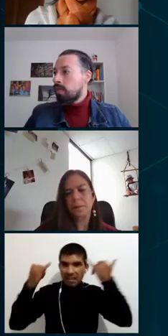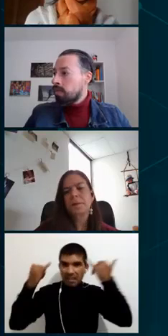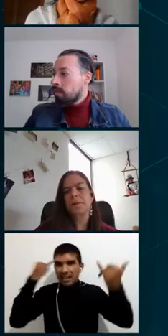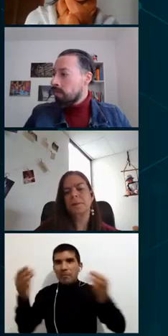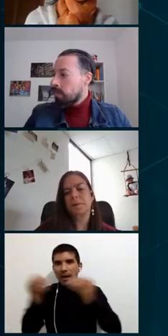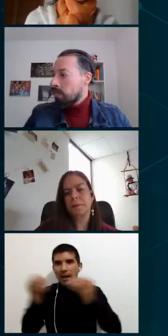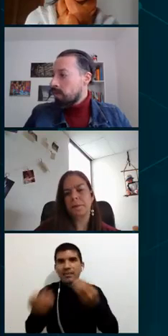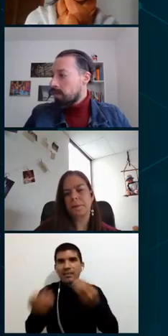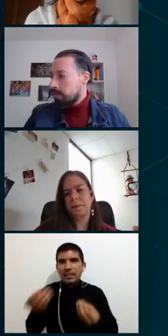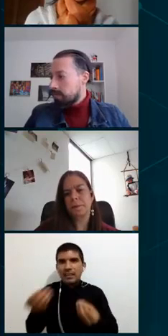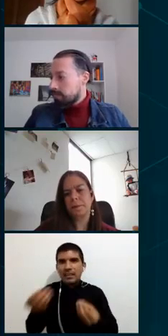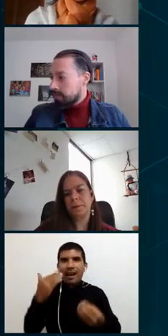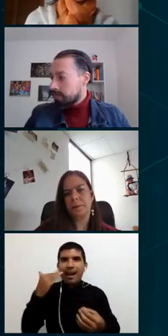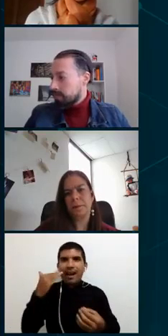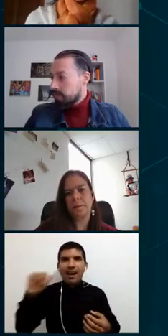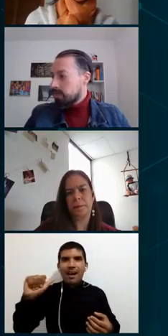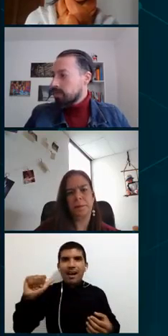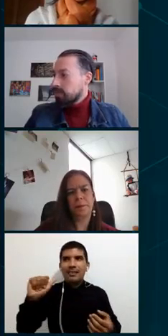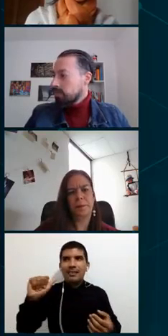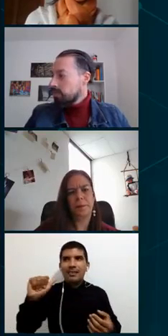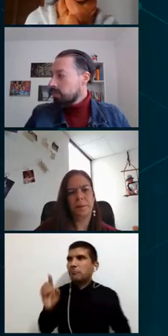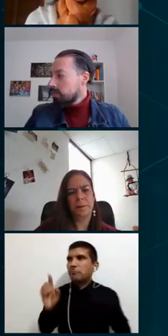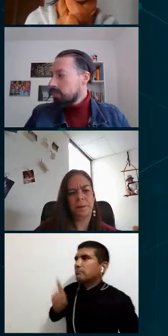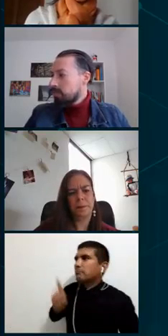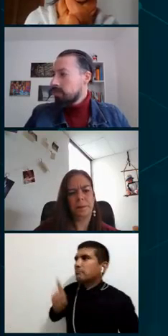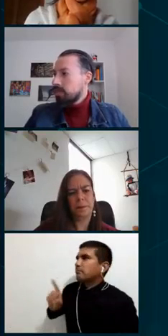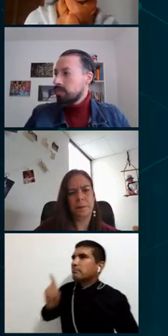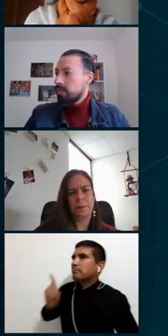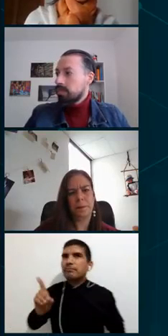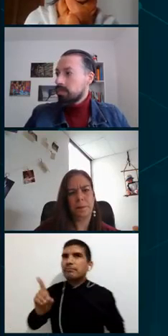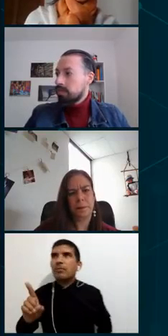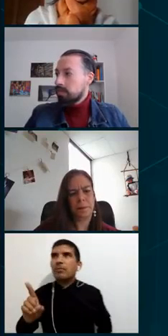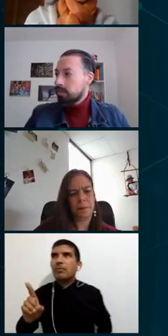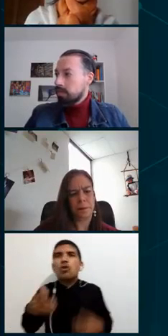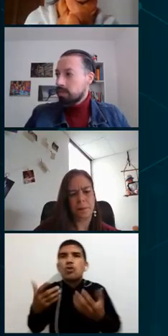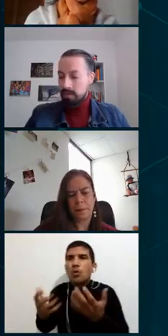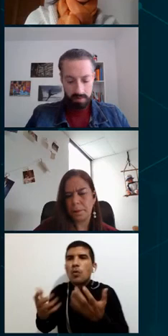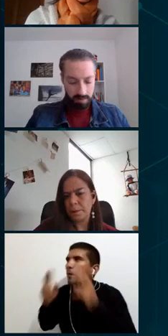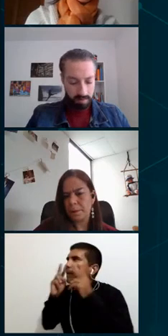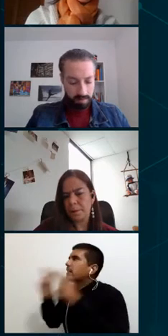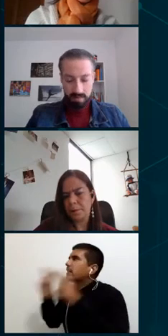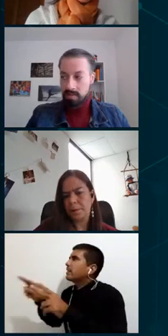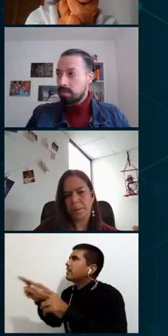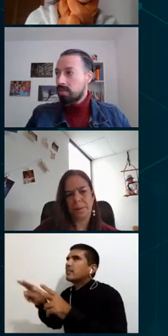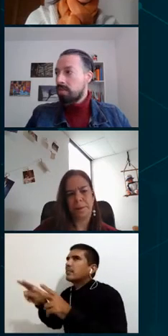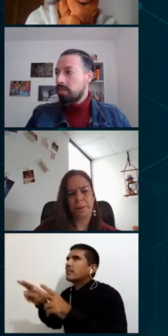que visualice dónde se visualiza, cómo nos narran ese pedacito.